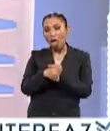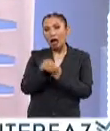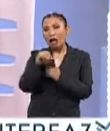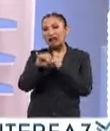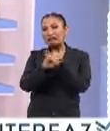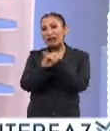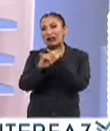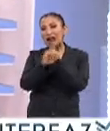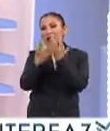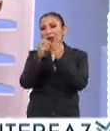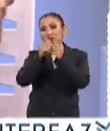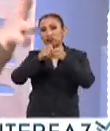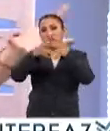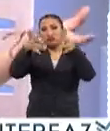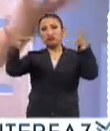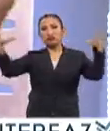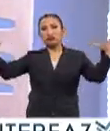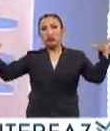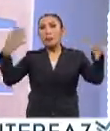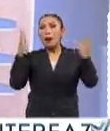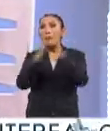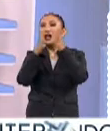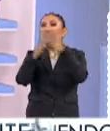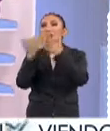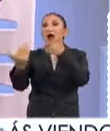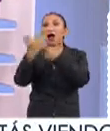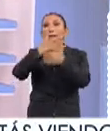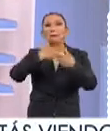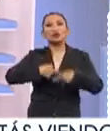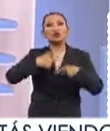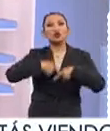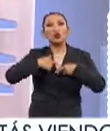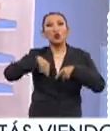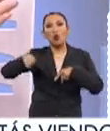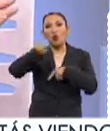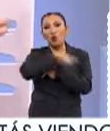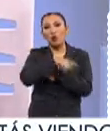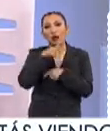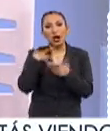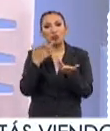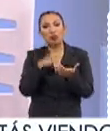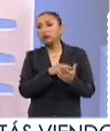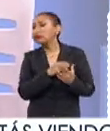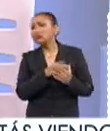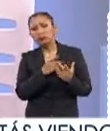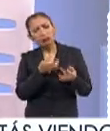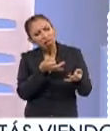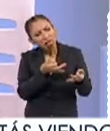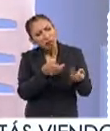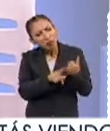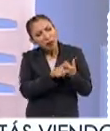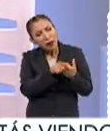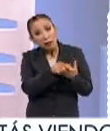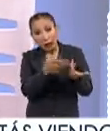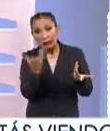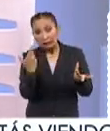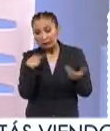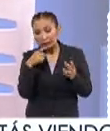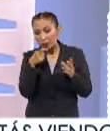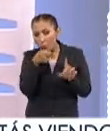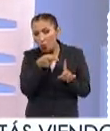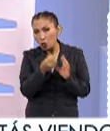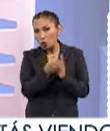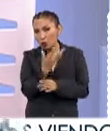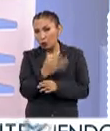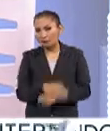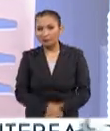¿no? De hacerlo masivo, de hacer participativa a la sociedad que está completamente ajena, ¿no? Al problema local. Creo que ese es el elemento